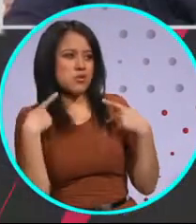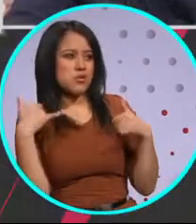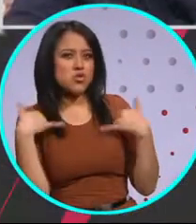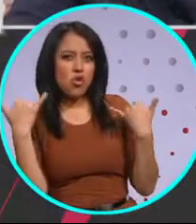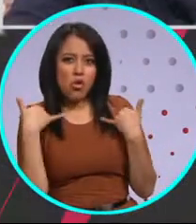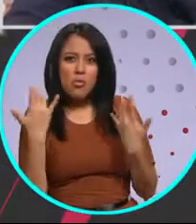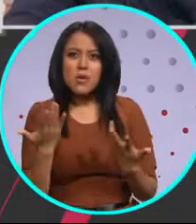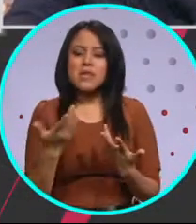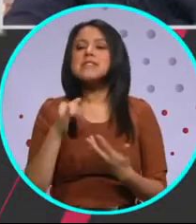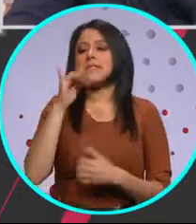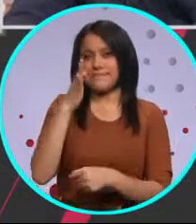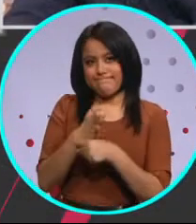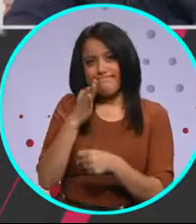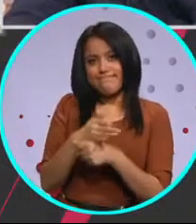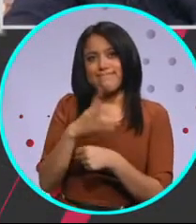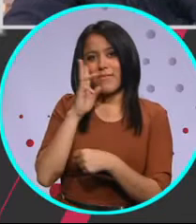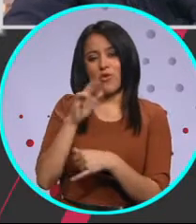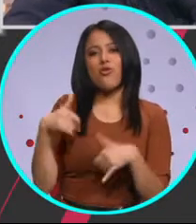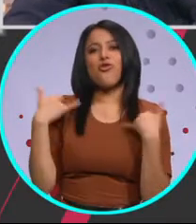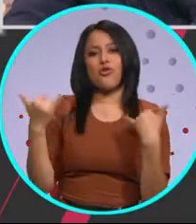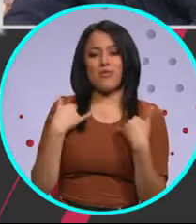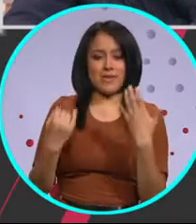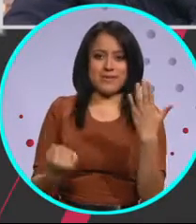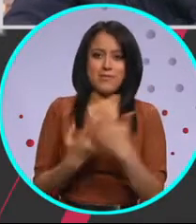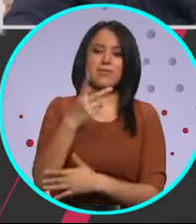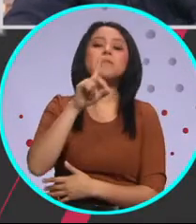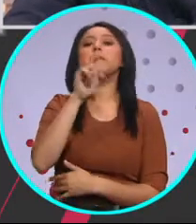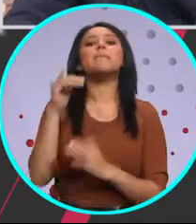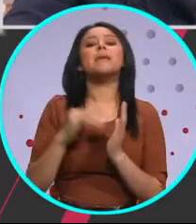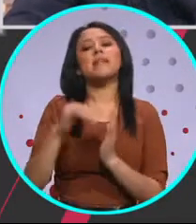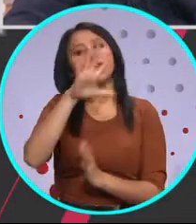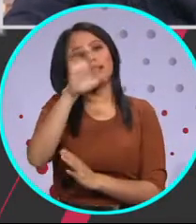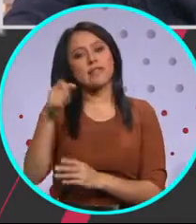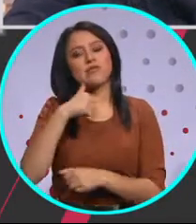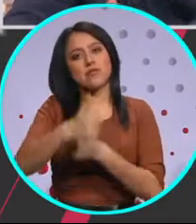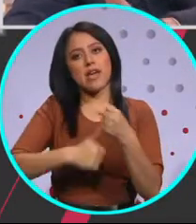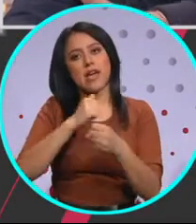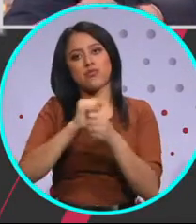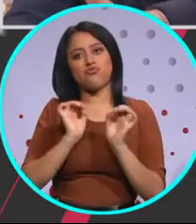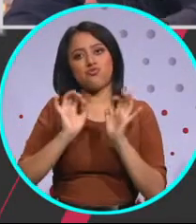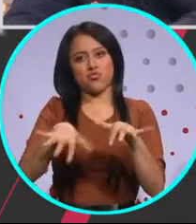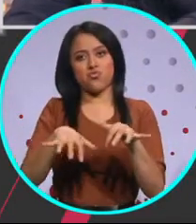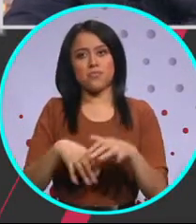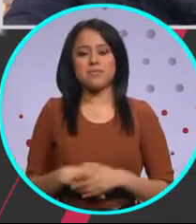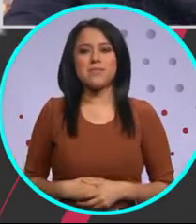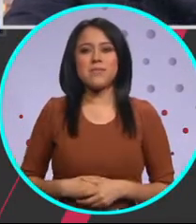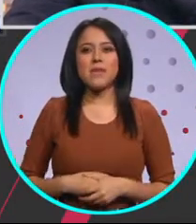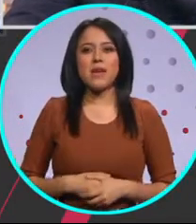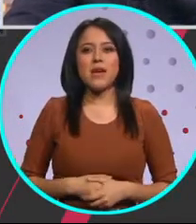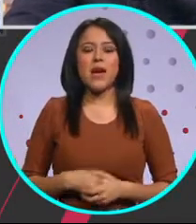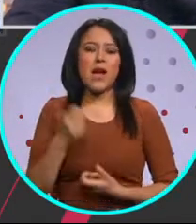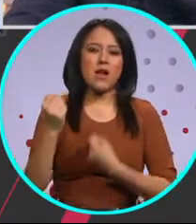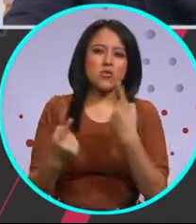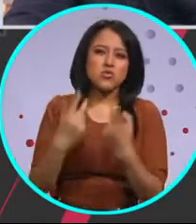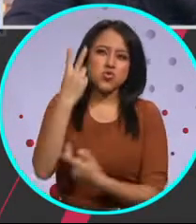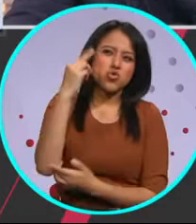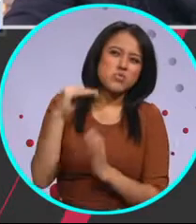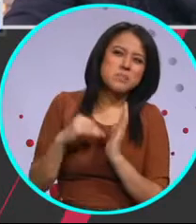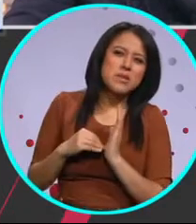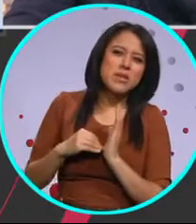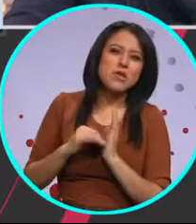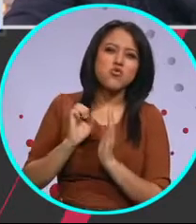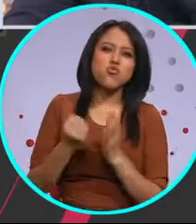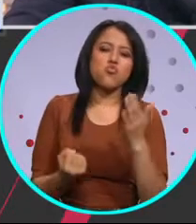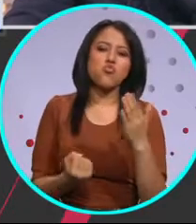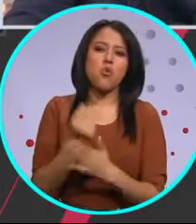muy joven más la renovación tres encima de 1500 cada año casi llegan a ser en algunos años 2000 nuevos